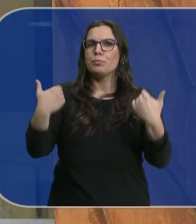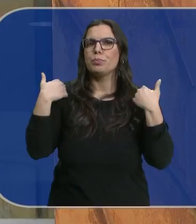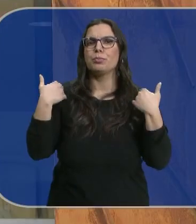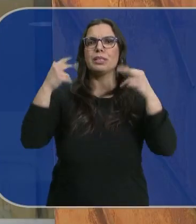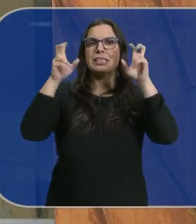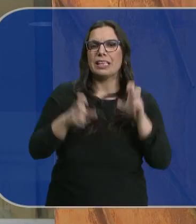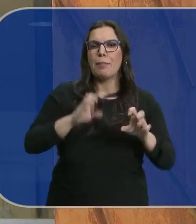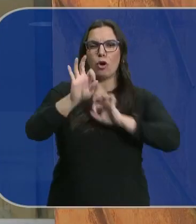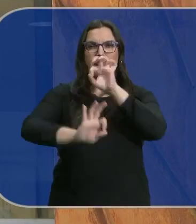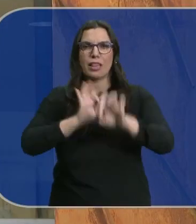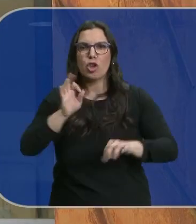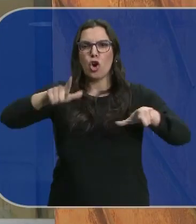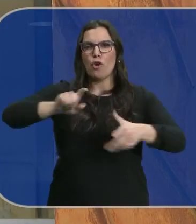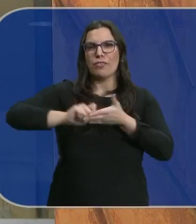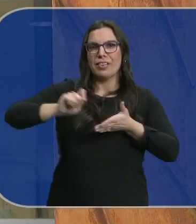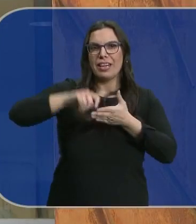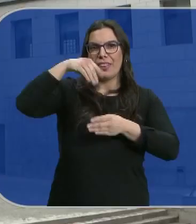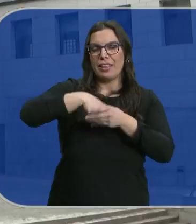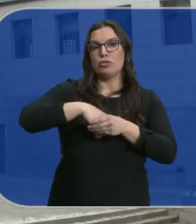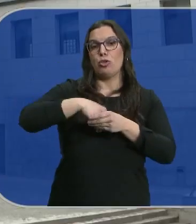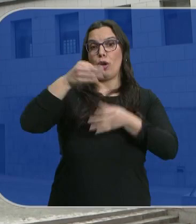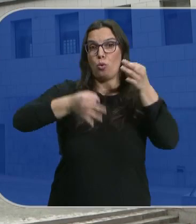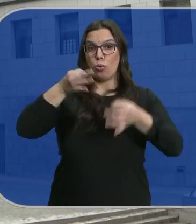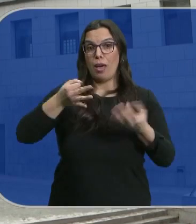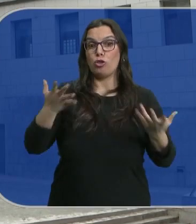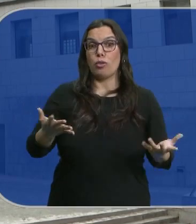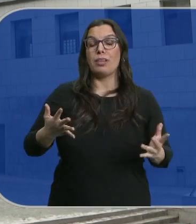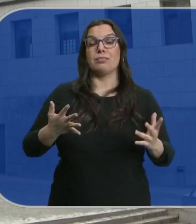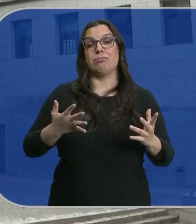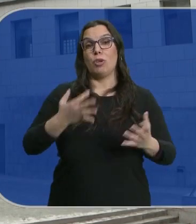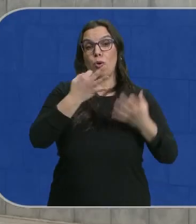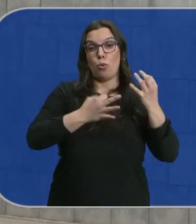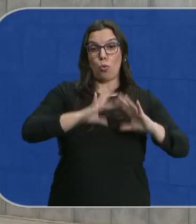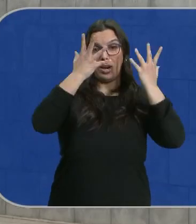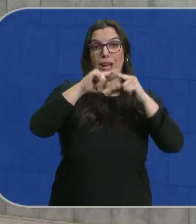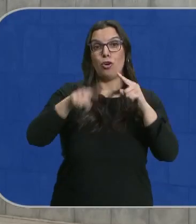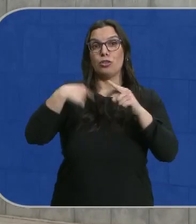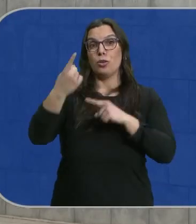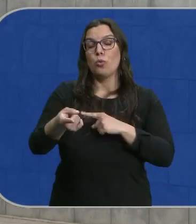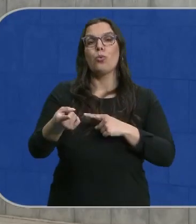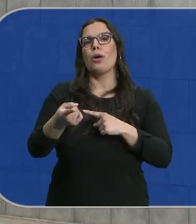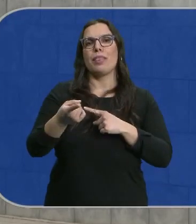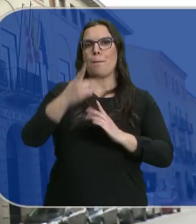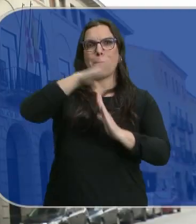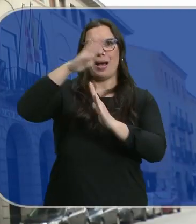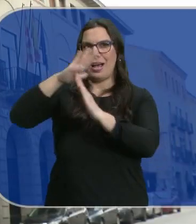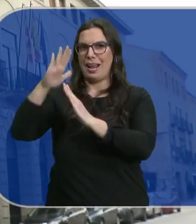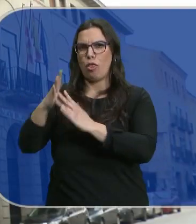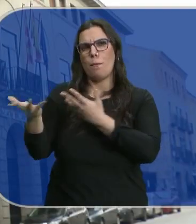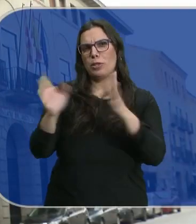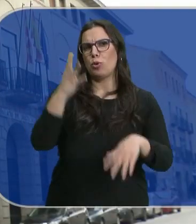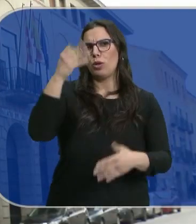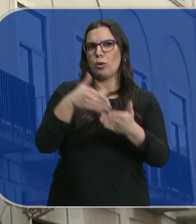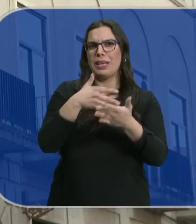toda la logística de las oficinas judiciales. Por lo tanto, con esta huelga se han paralizado millones de euros. Se calcula que más